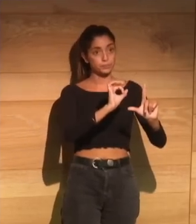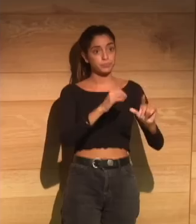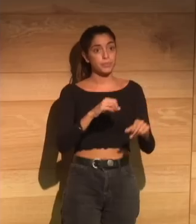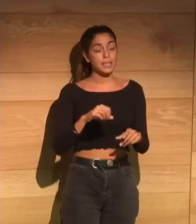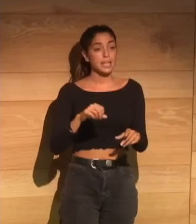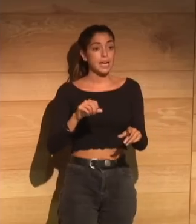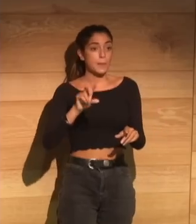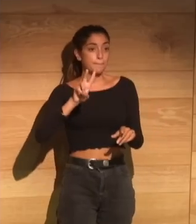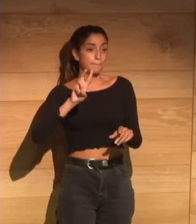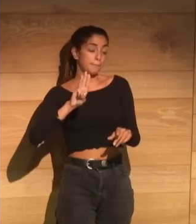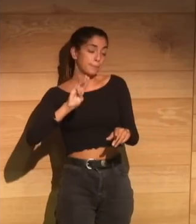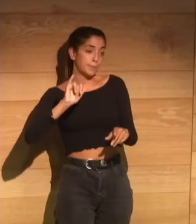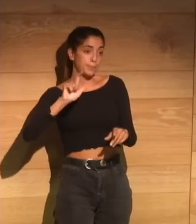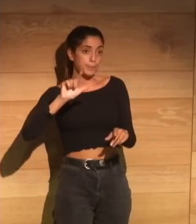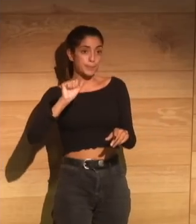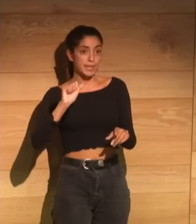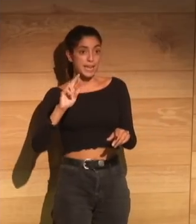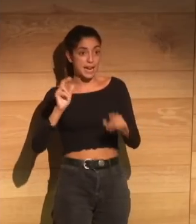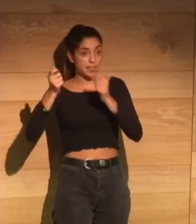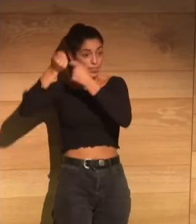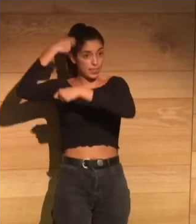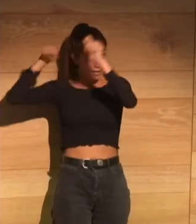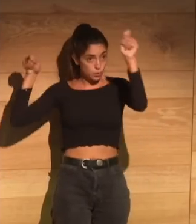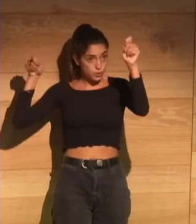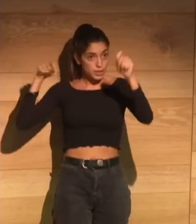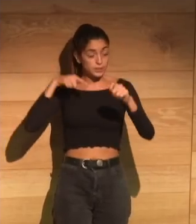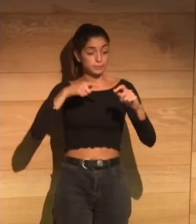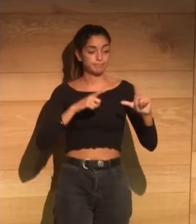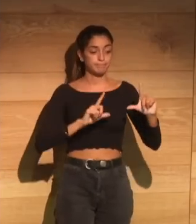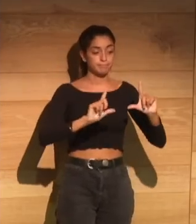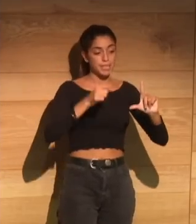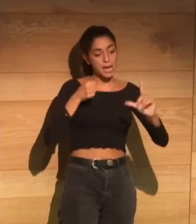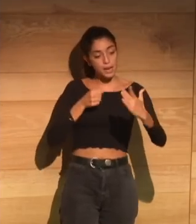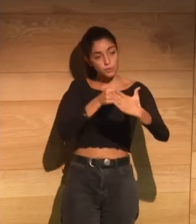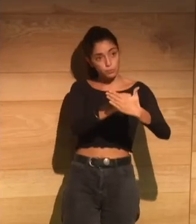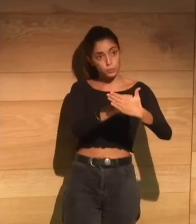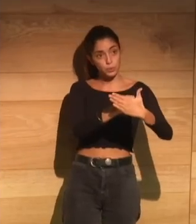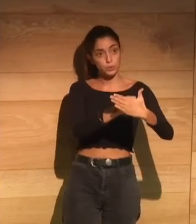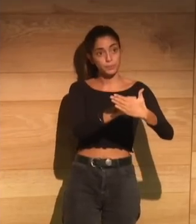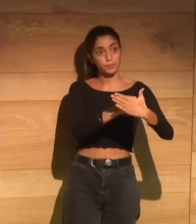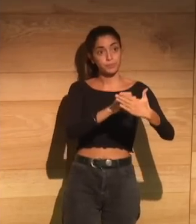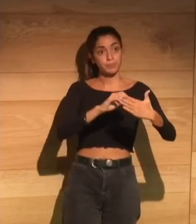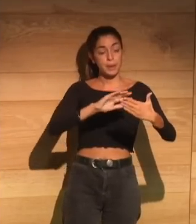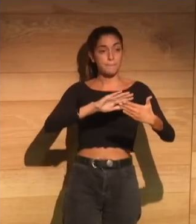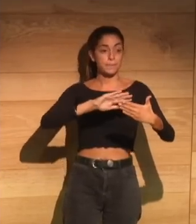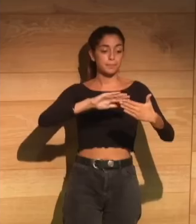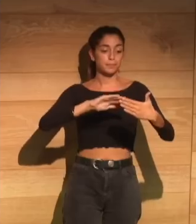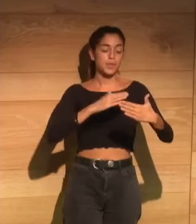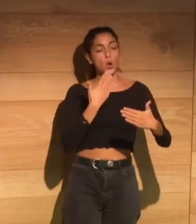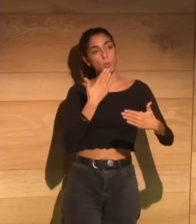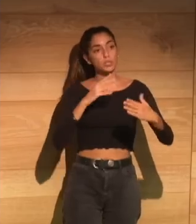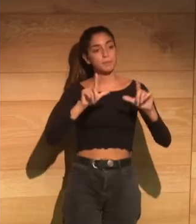Zaragoza y lo que tú ves dentro de esa caja en el fondo es el pilar de Zaragoza invertido. Invertido